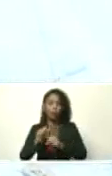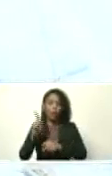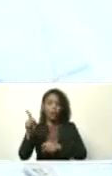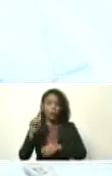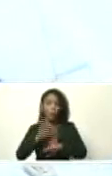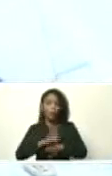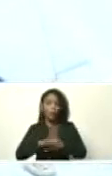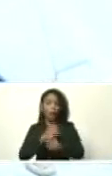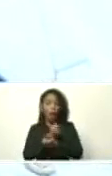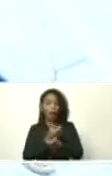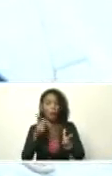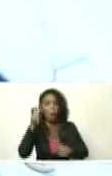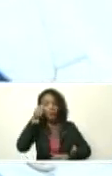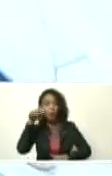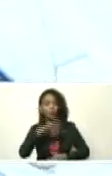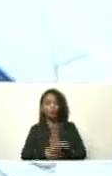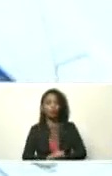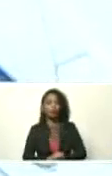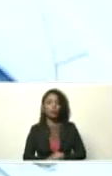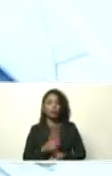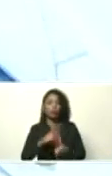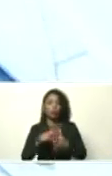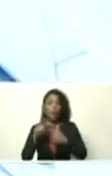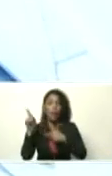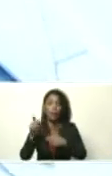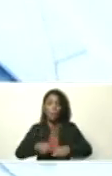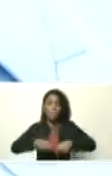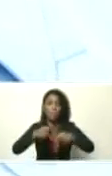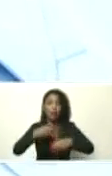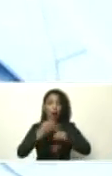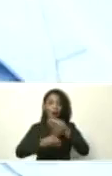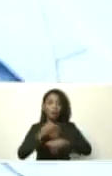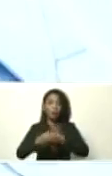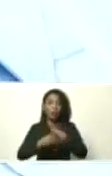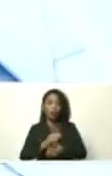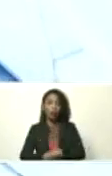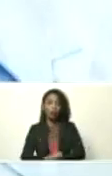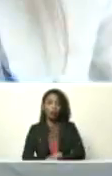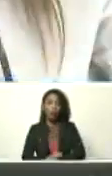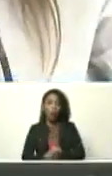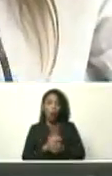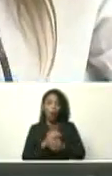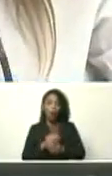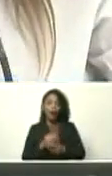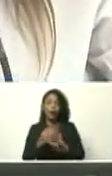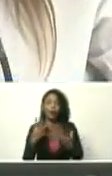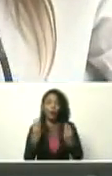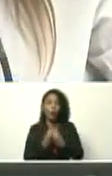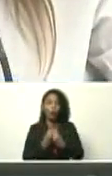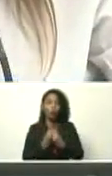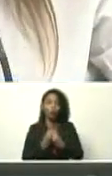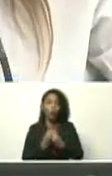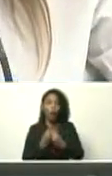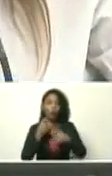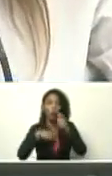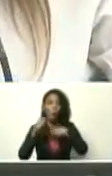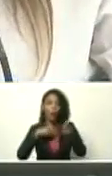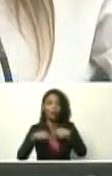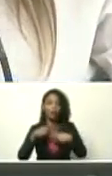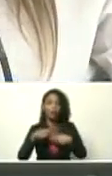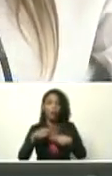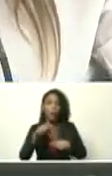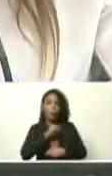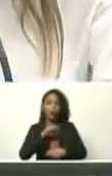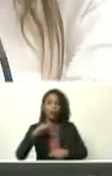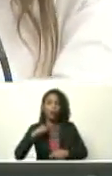de la liberación del pueblo. Entonces, ese mercado está garantizado en comunión con el comercio privado